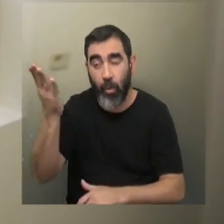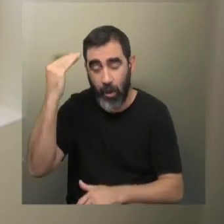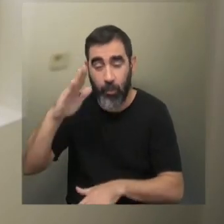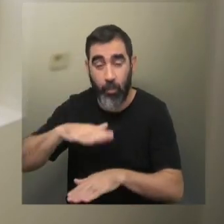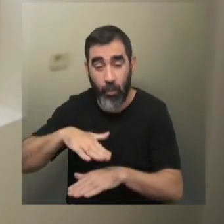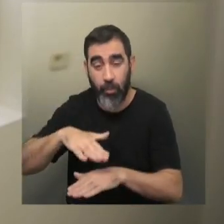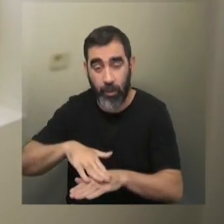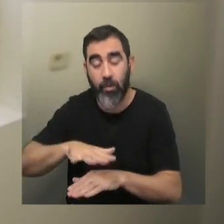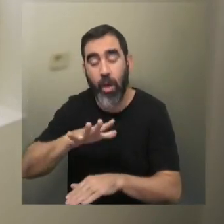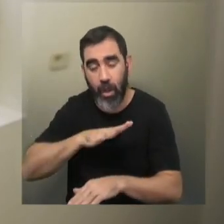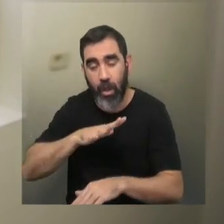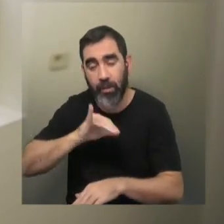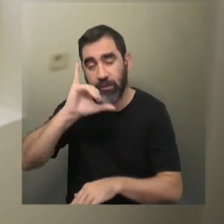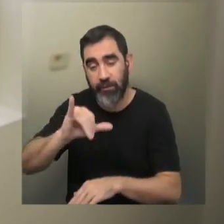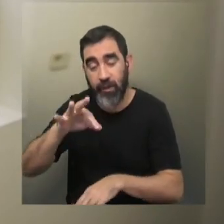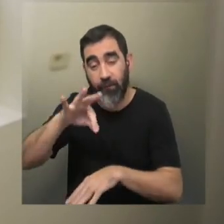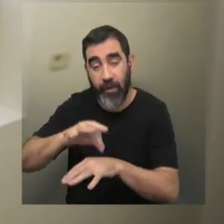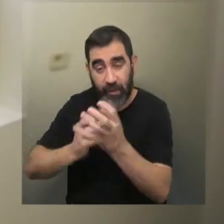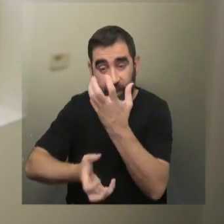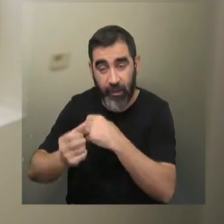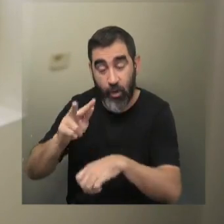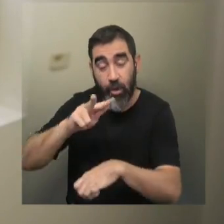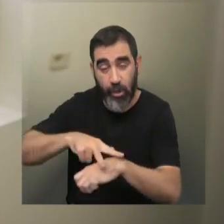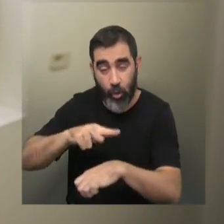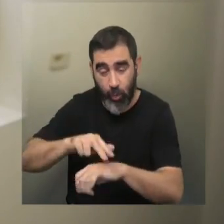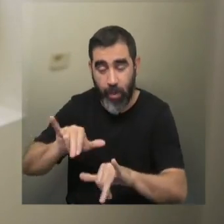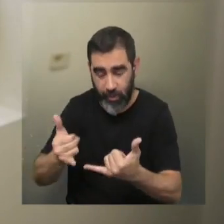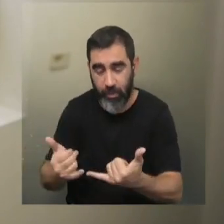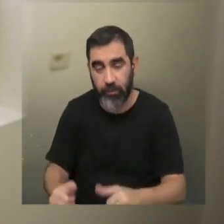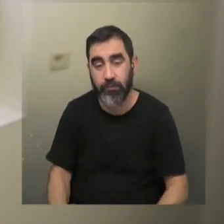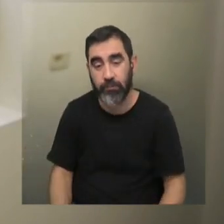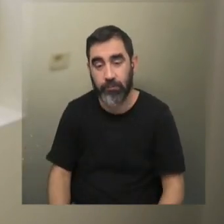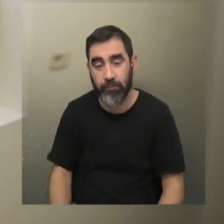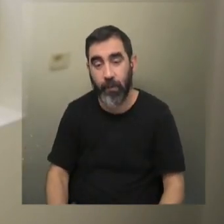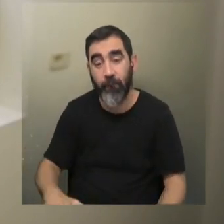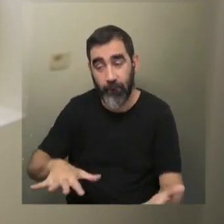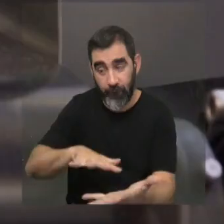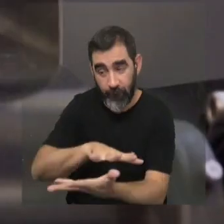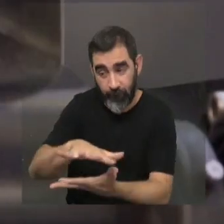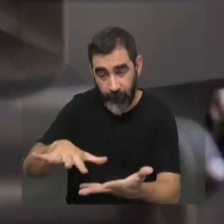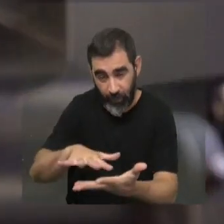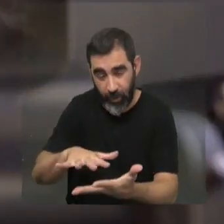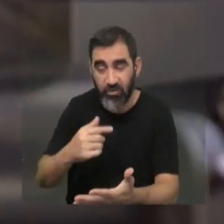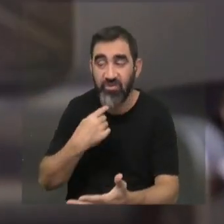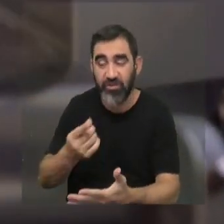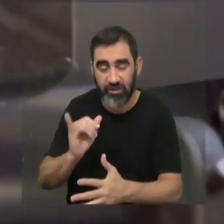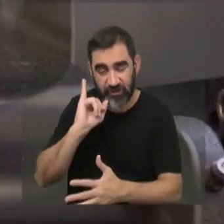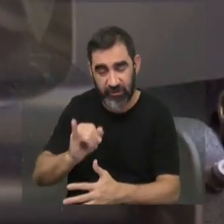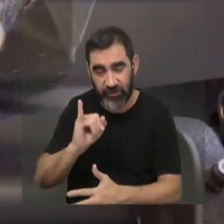hay varios veterinarios que lo recomendaban en el barrio, te estoy hablando de los principios de cuando